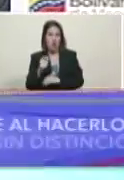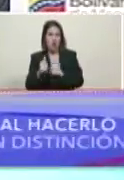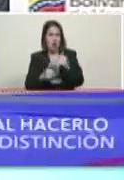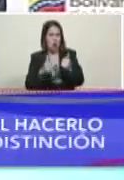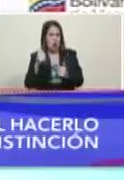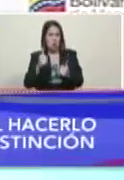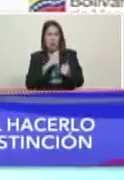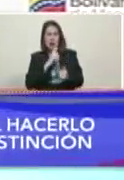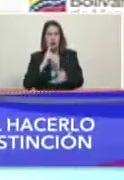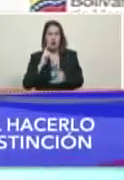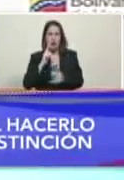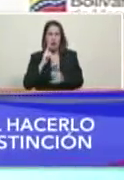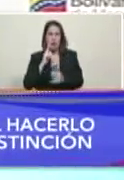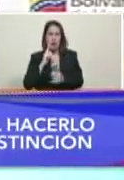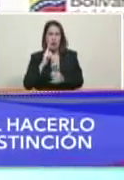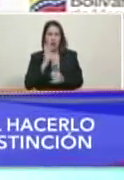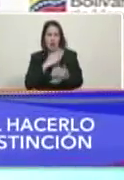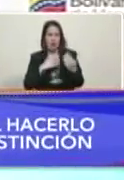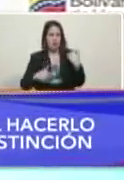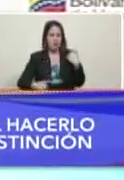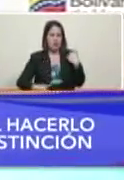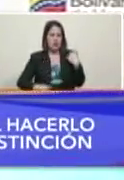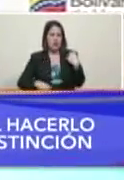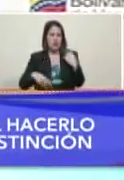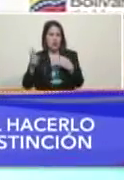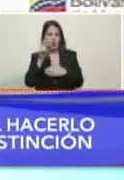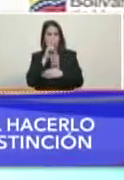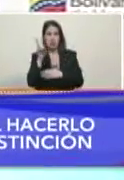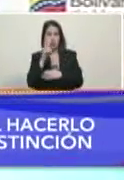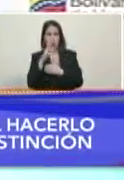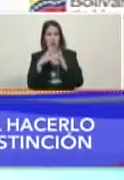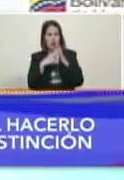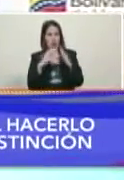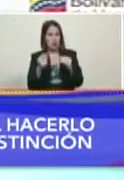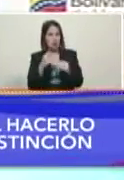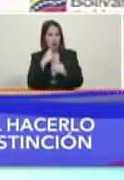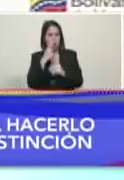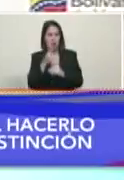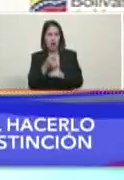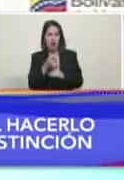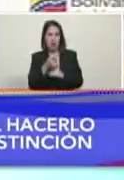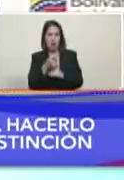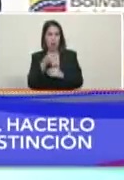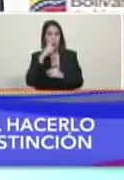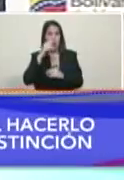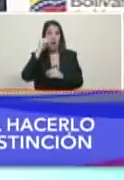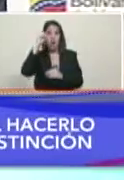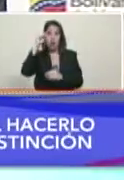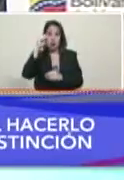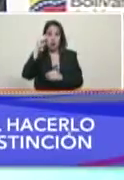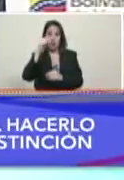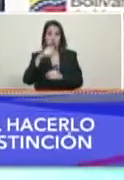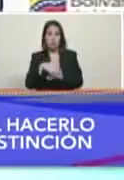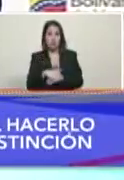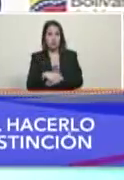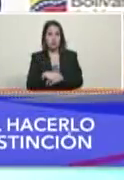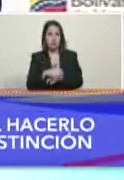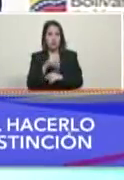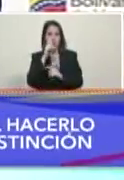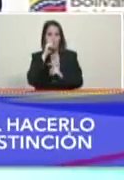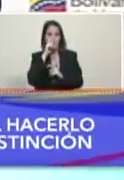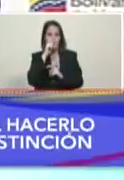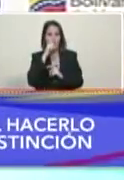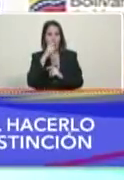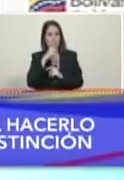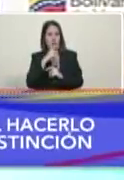del presidente venezolano. Todos dijeron Maduro. Y le